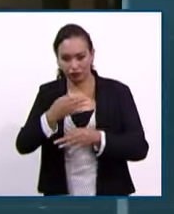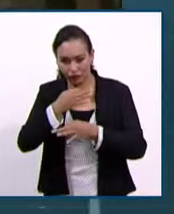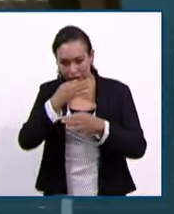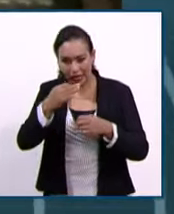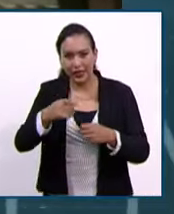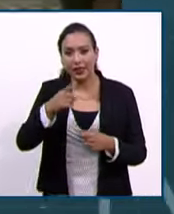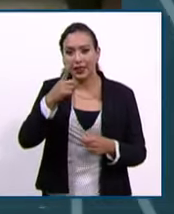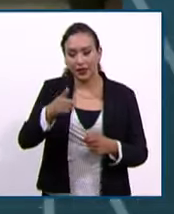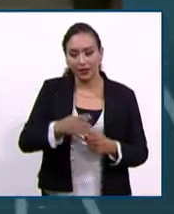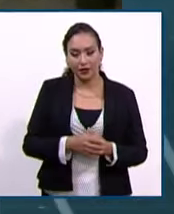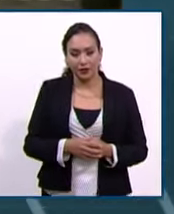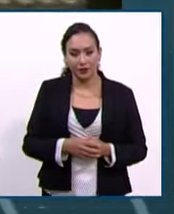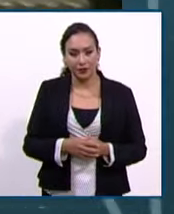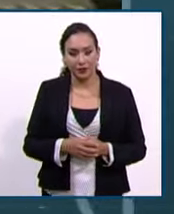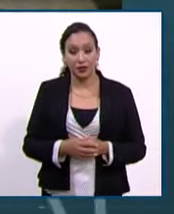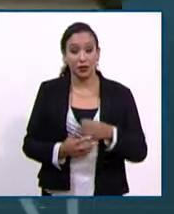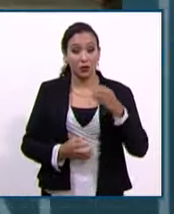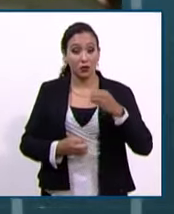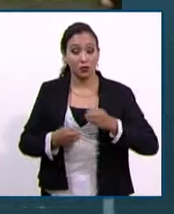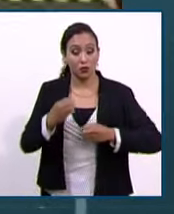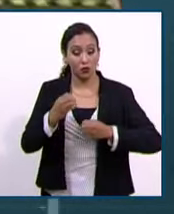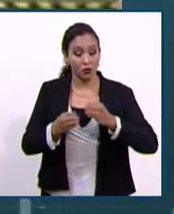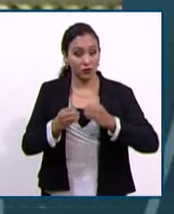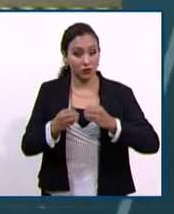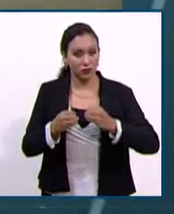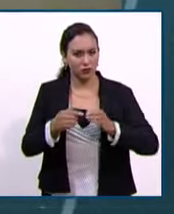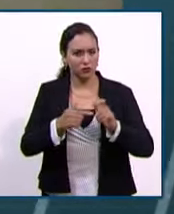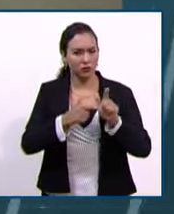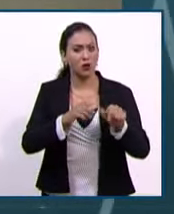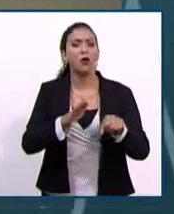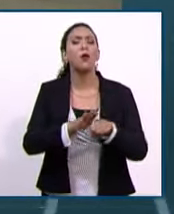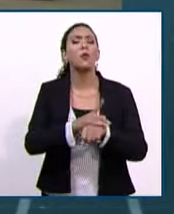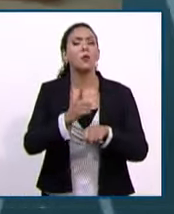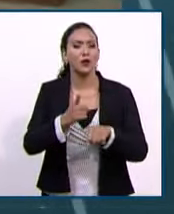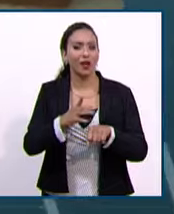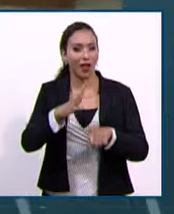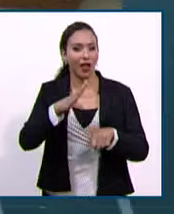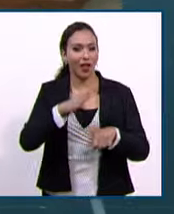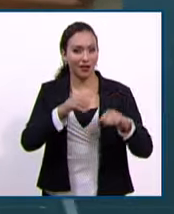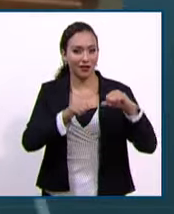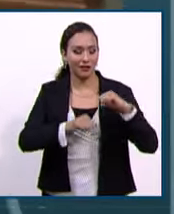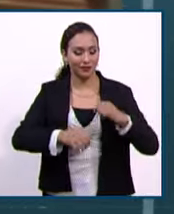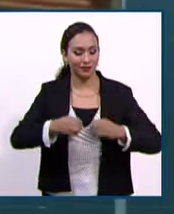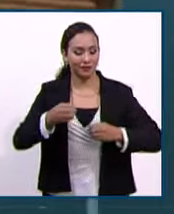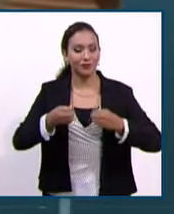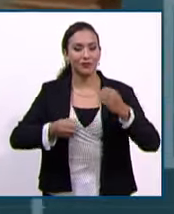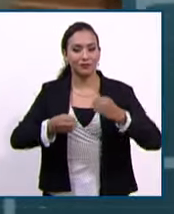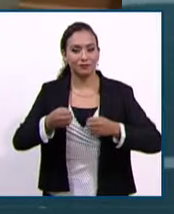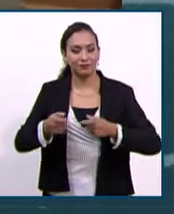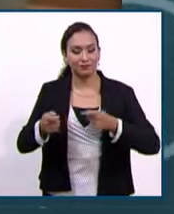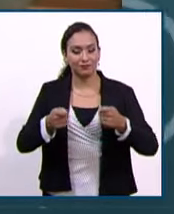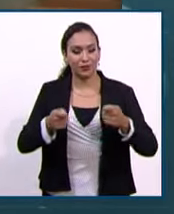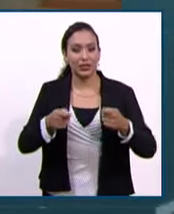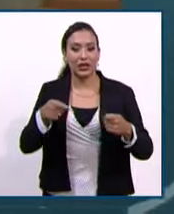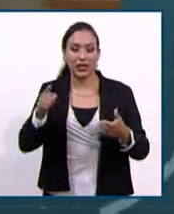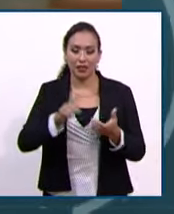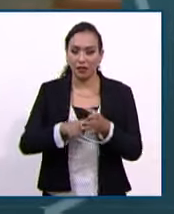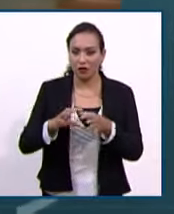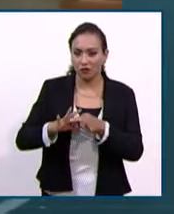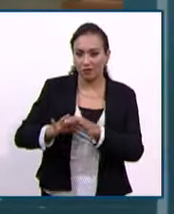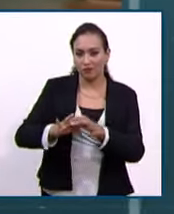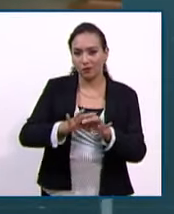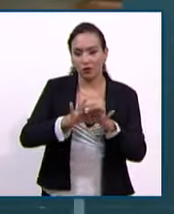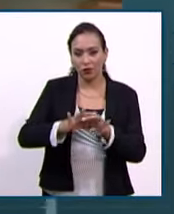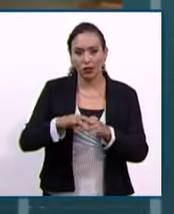la esencia de la justicia vive y perdura gracias a la existencia de un Poder Judicial Federal que se mantiene unido y firme a